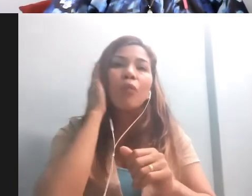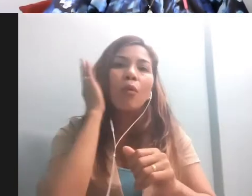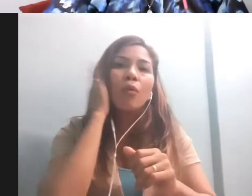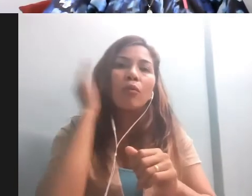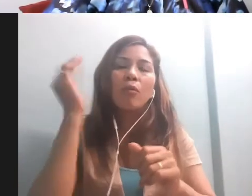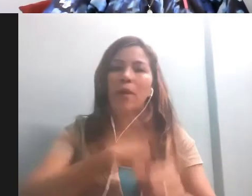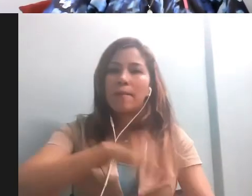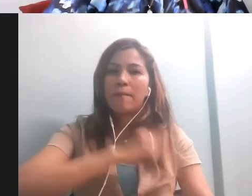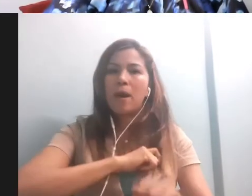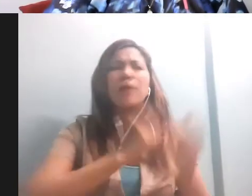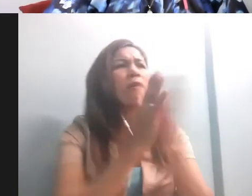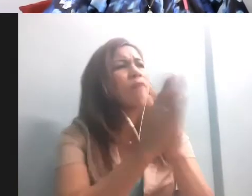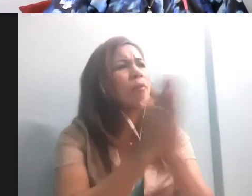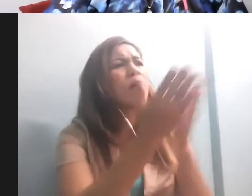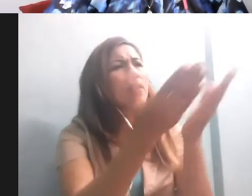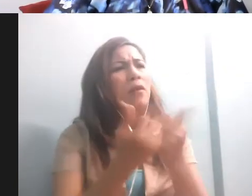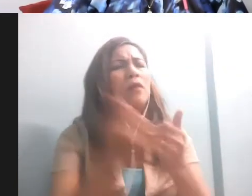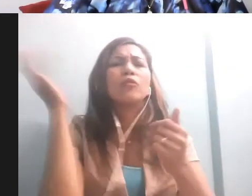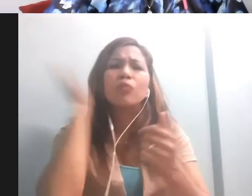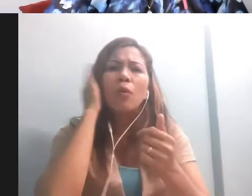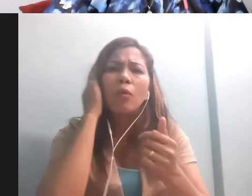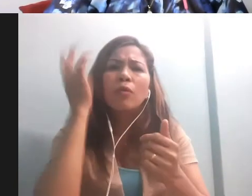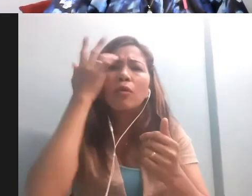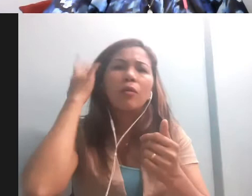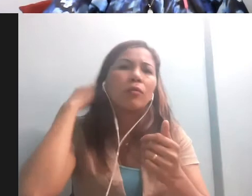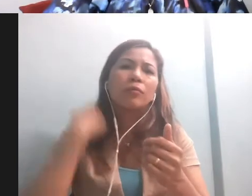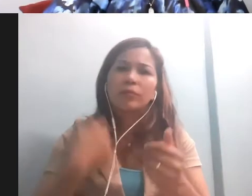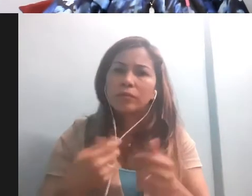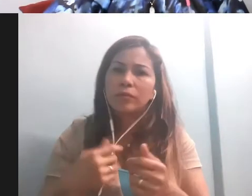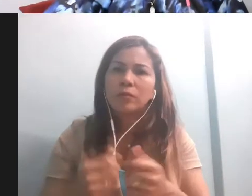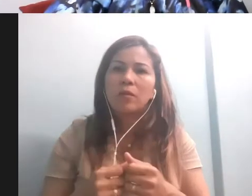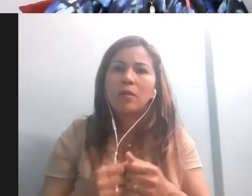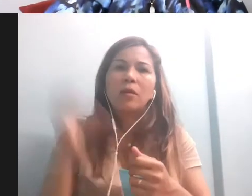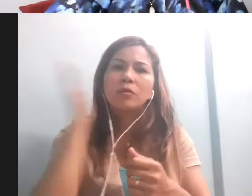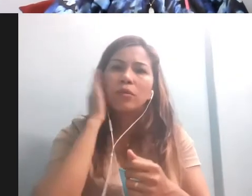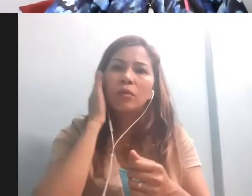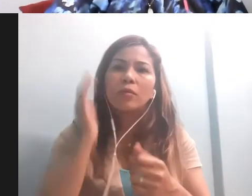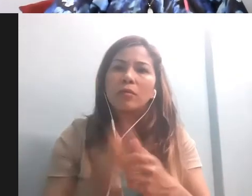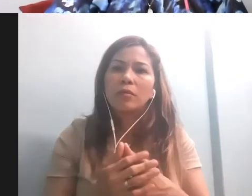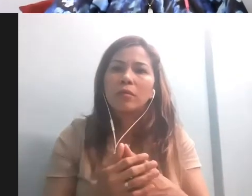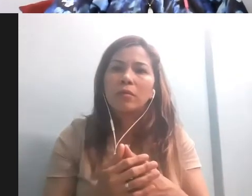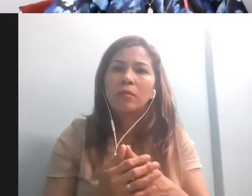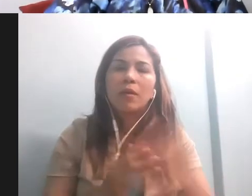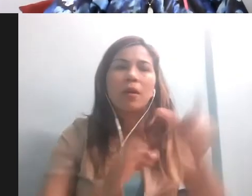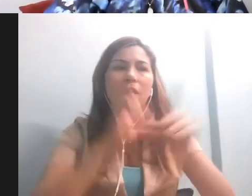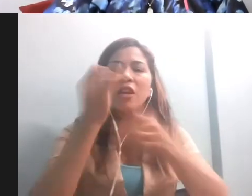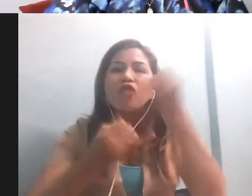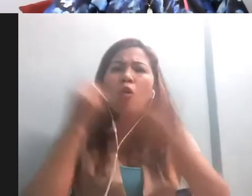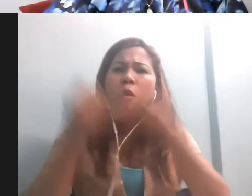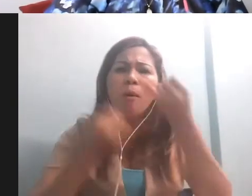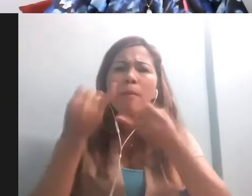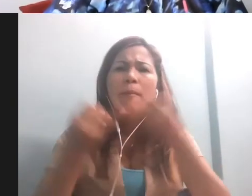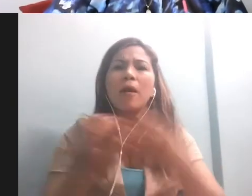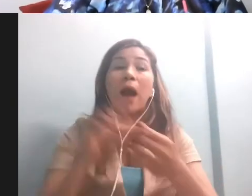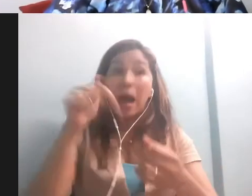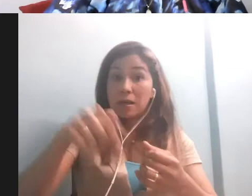que eximieran a las personas sordas de presentar la prueba Cervantes, lo que tiene que ver demostrar el conocimiento de la lengua. Porque aquí hay una prueba que te implica